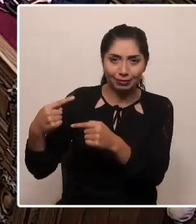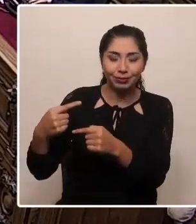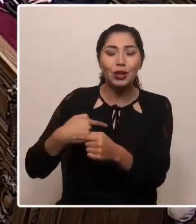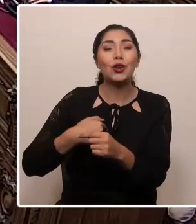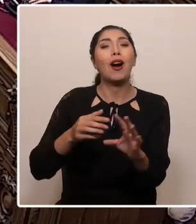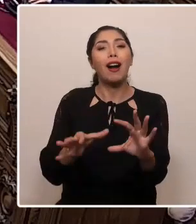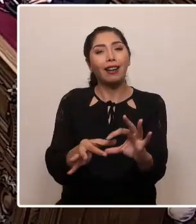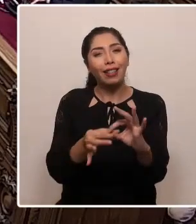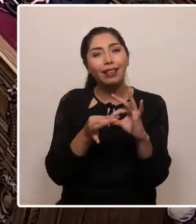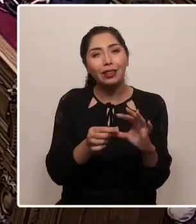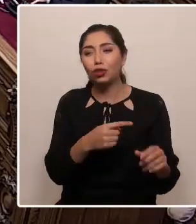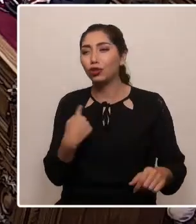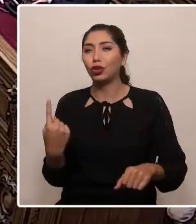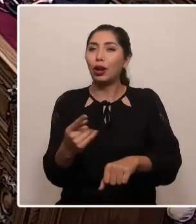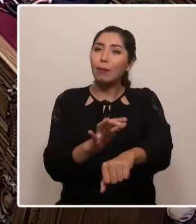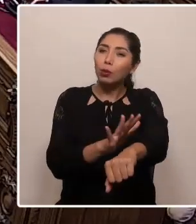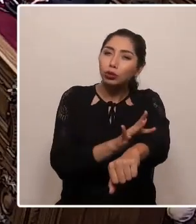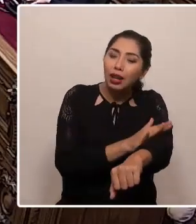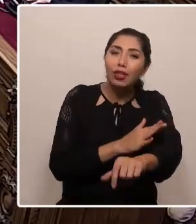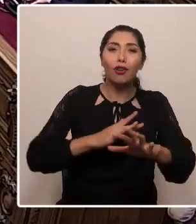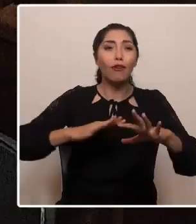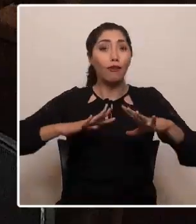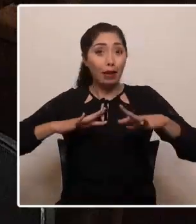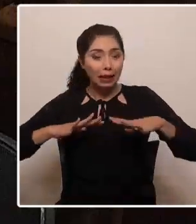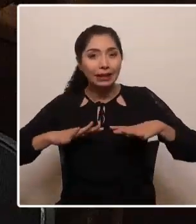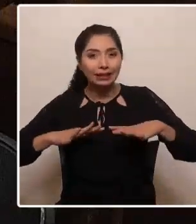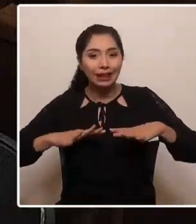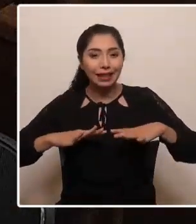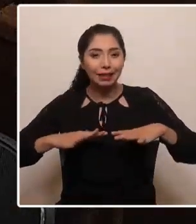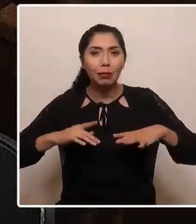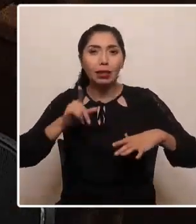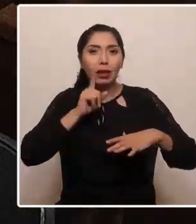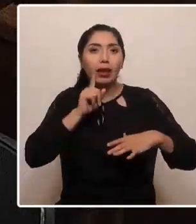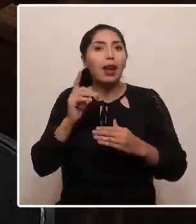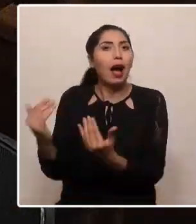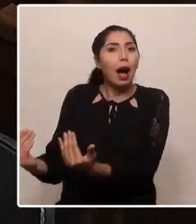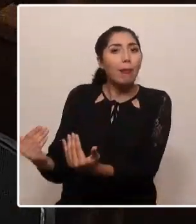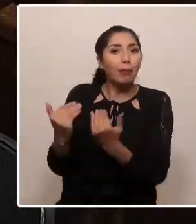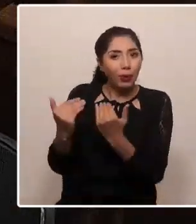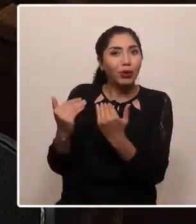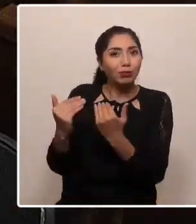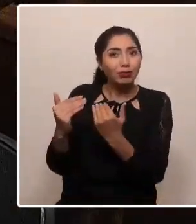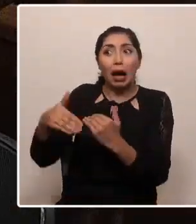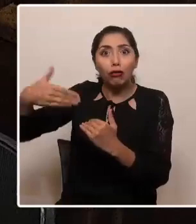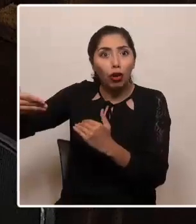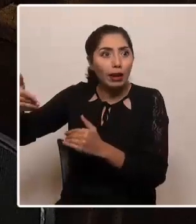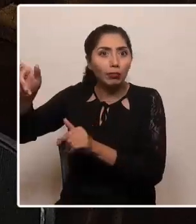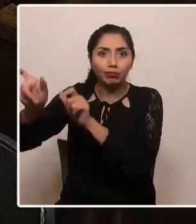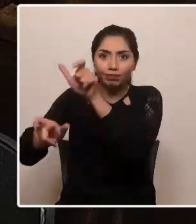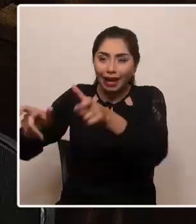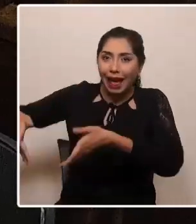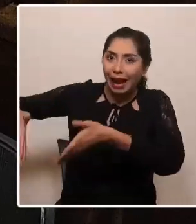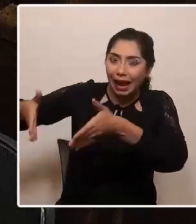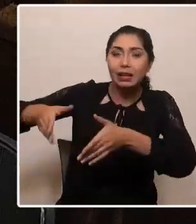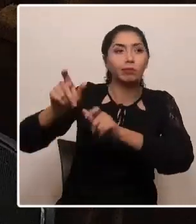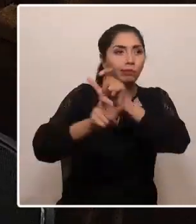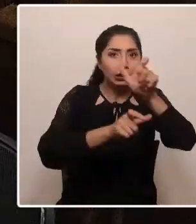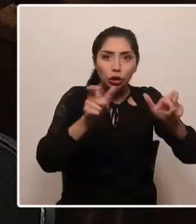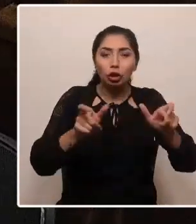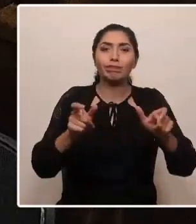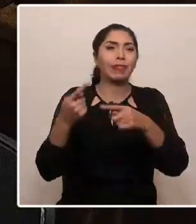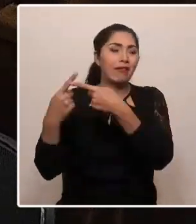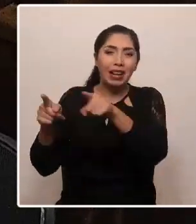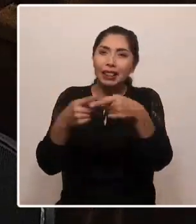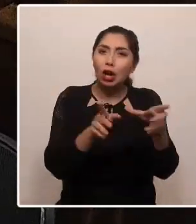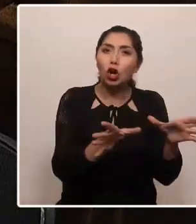muy emocionados y felices de contar con el apoyo, digamos, afuera en las calles de una serie de